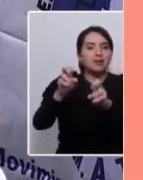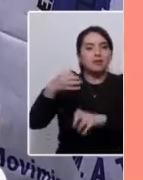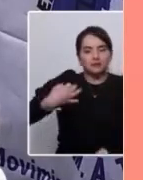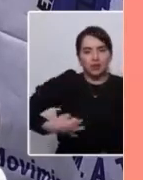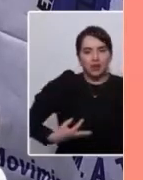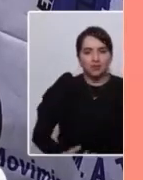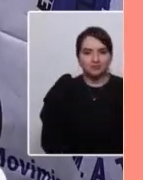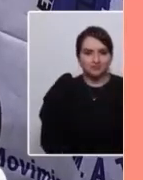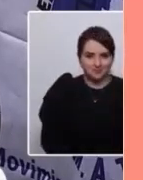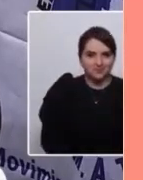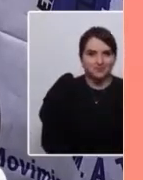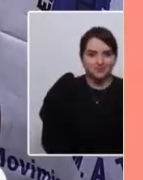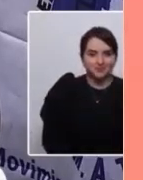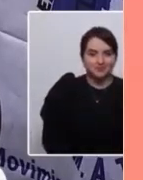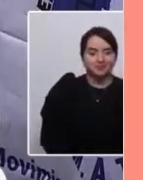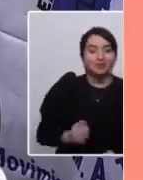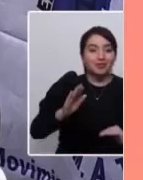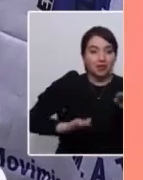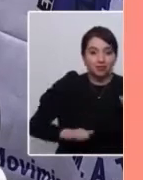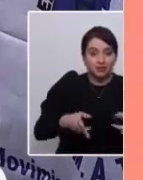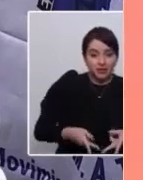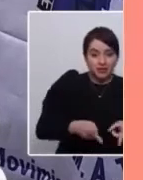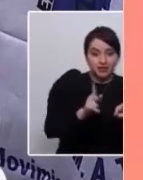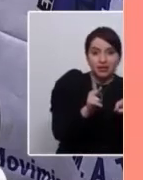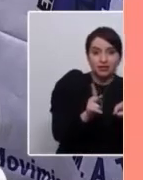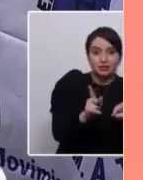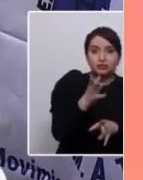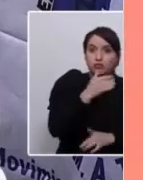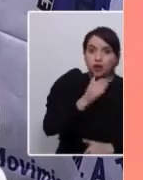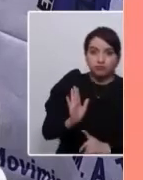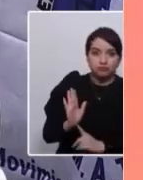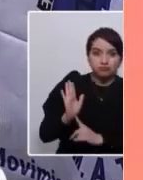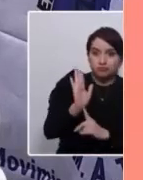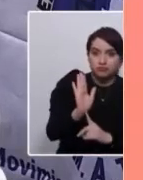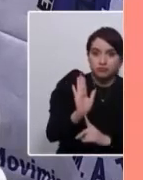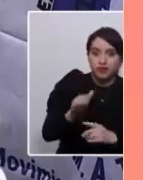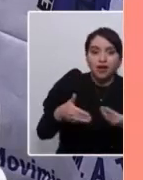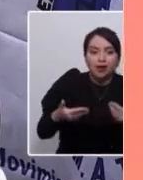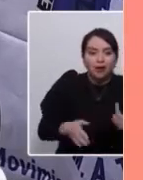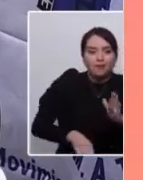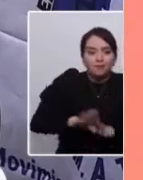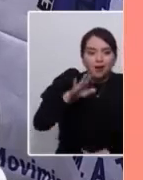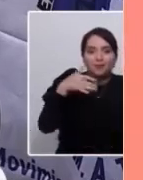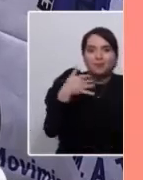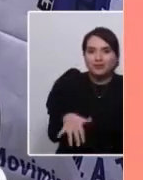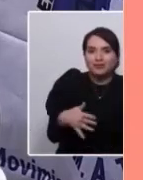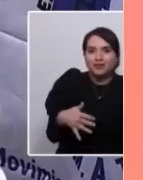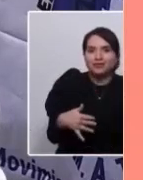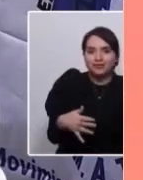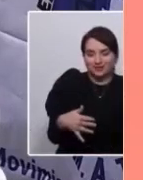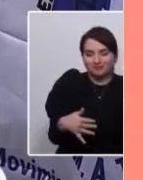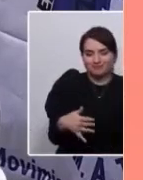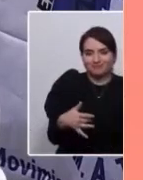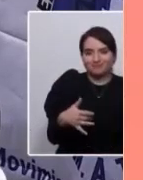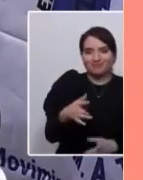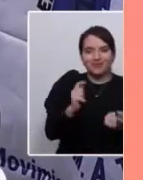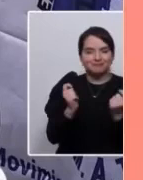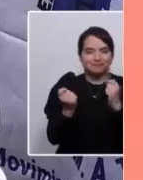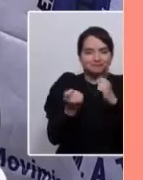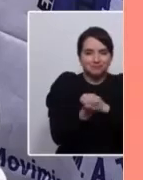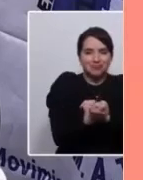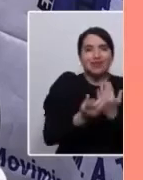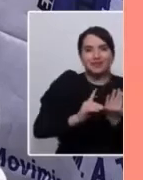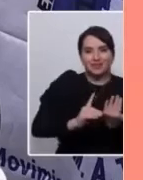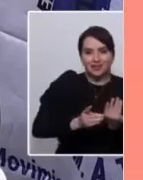hacer un Estado nuevo, por ejemplo. Y esto es bien importante, porque el comienzo de la constitución, por eso es muy importante que las amigas y amigos que nos están